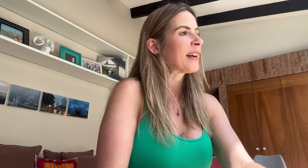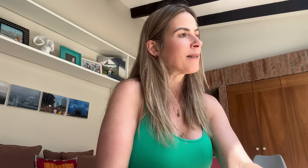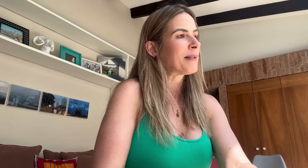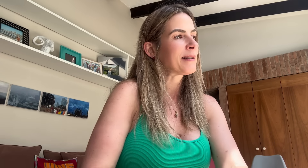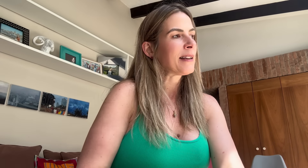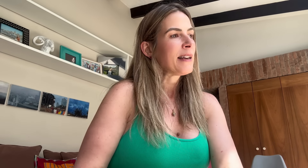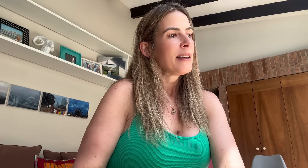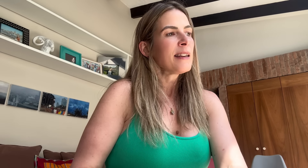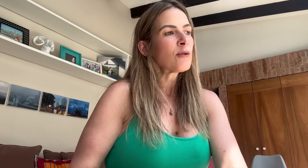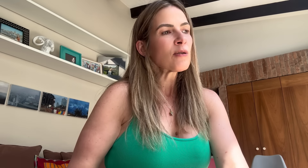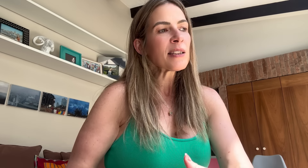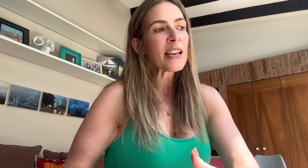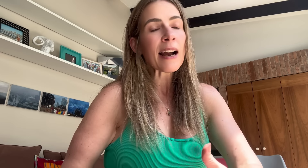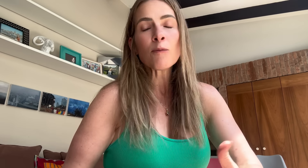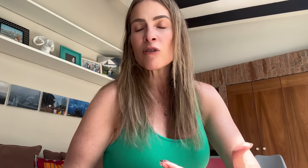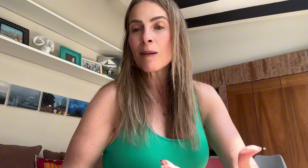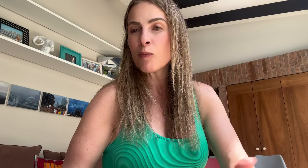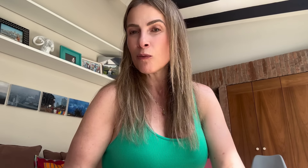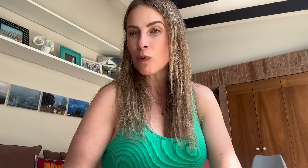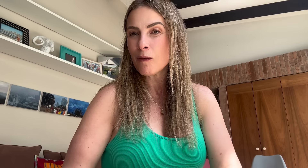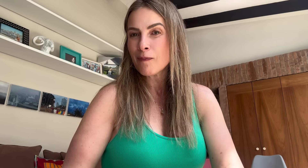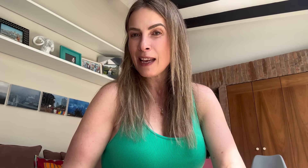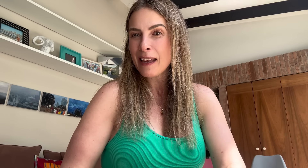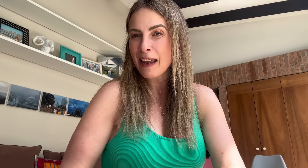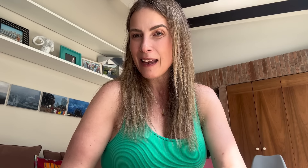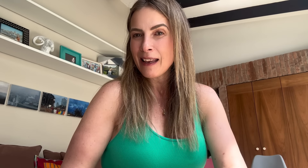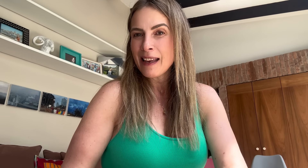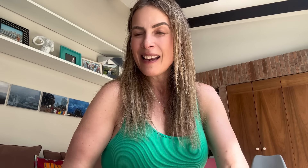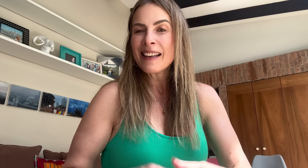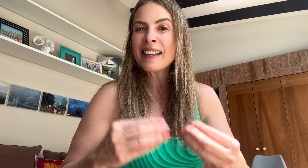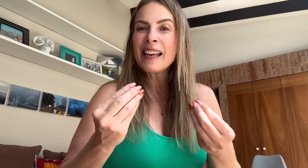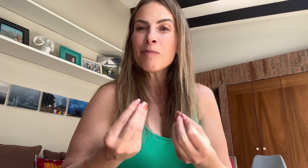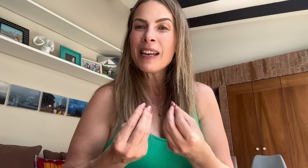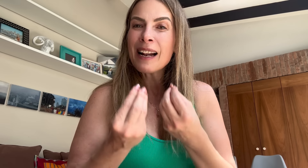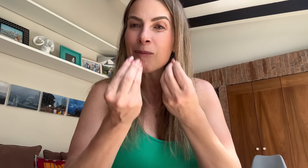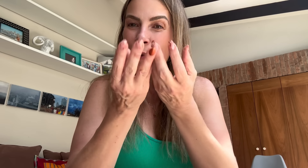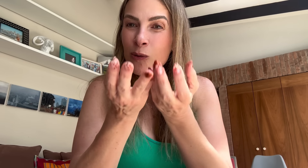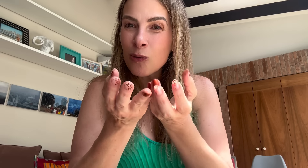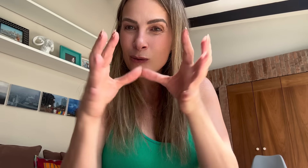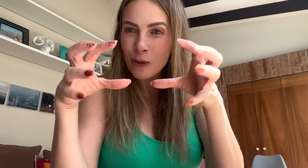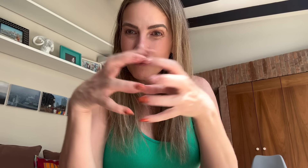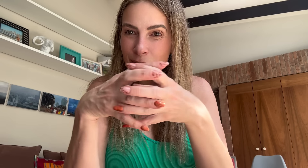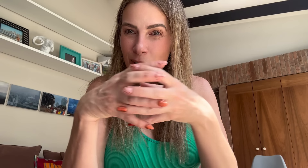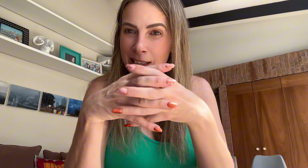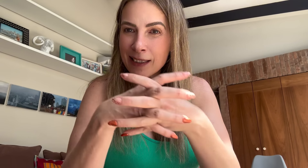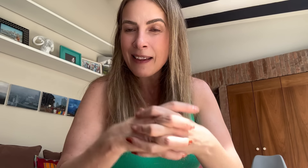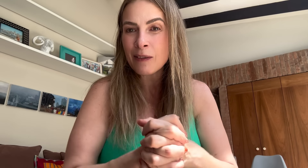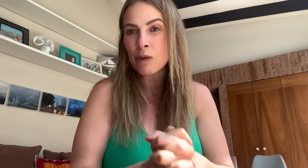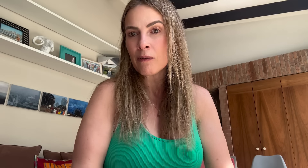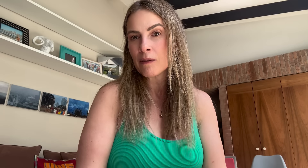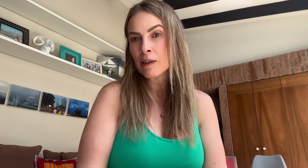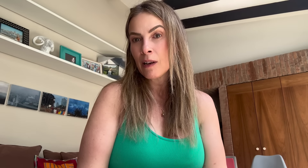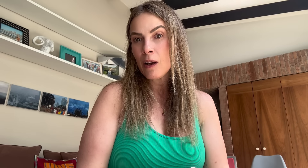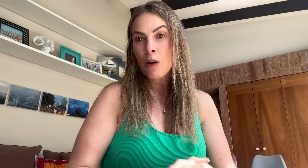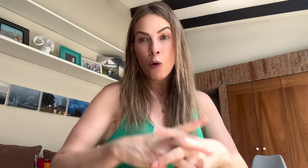Xochitl Gálvez. Y entonces llegamos al punto de que quién mira el producto, lo que está